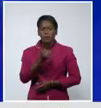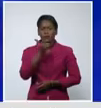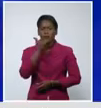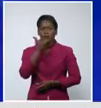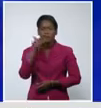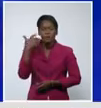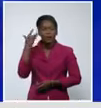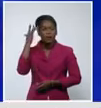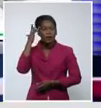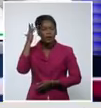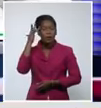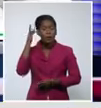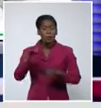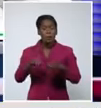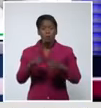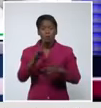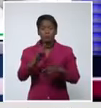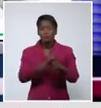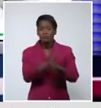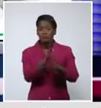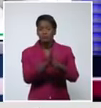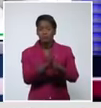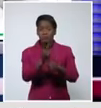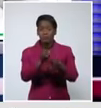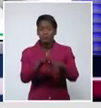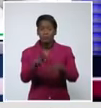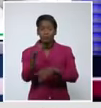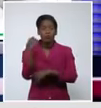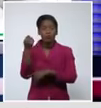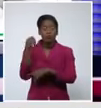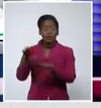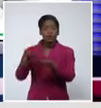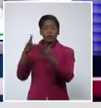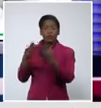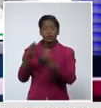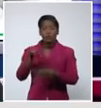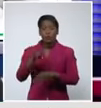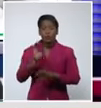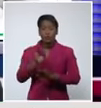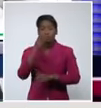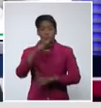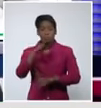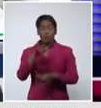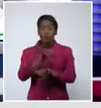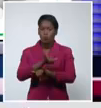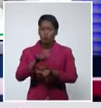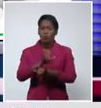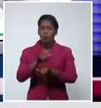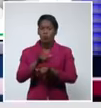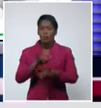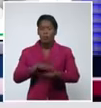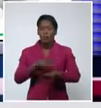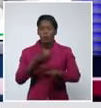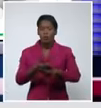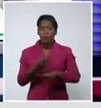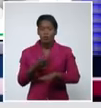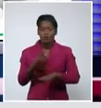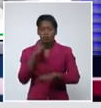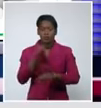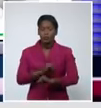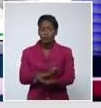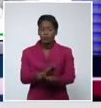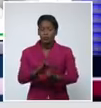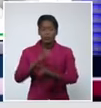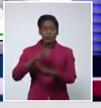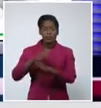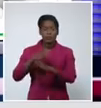de COVID-19, no solamente en el mundo, sino también en nuestro país. Quisiera, después de este reporte que tenemos con Santiago de